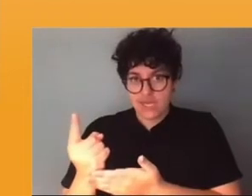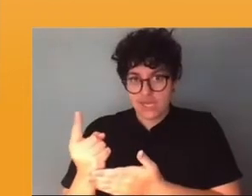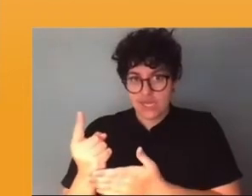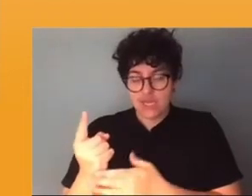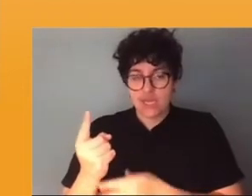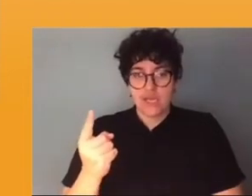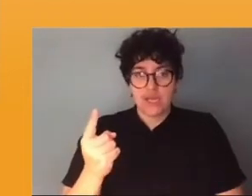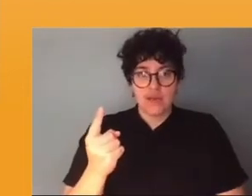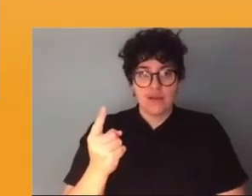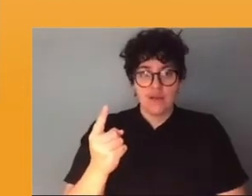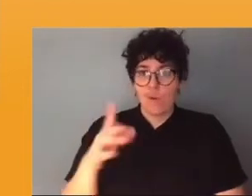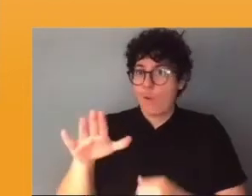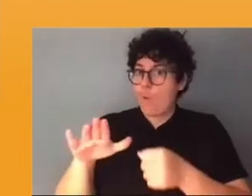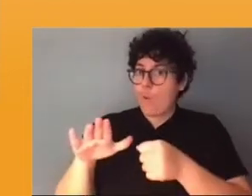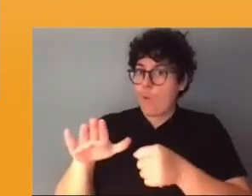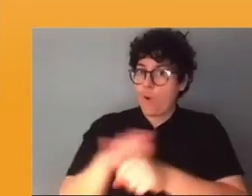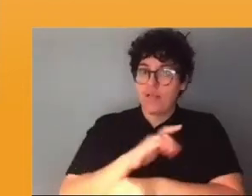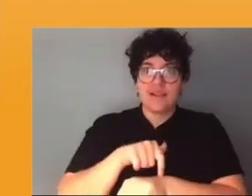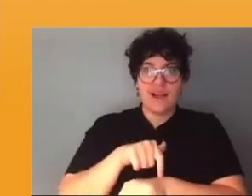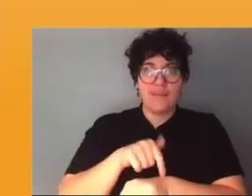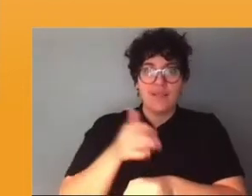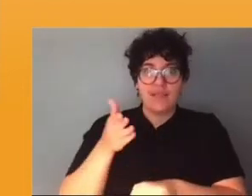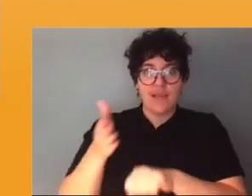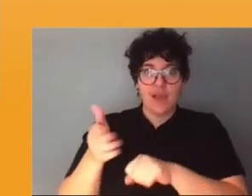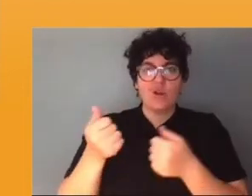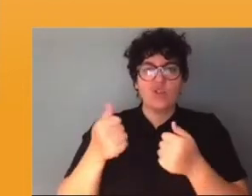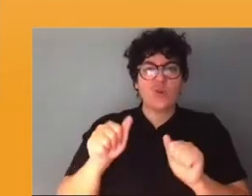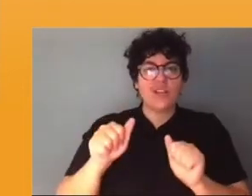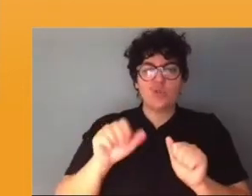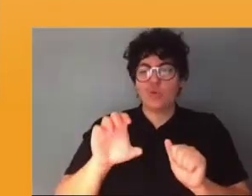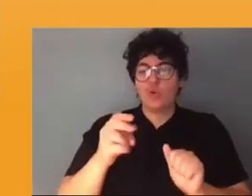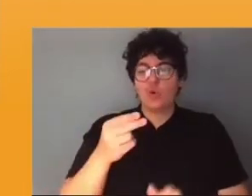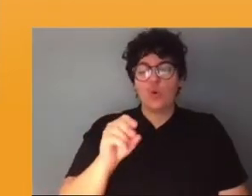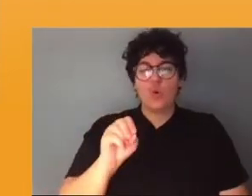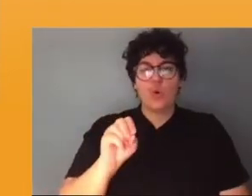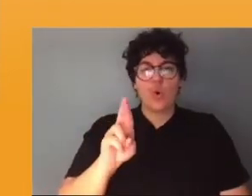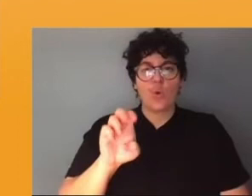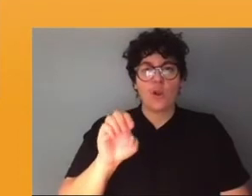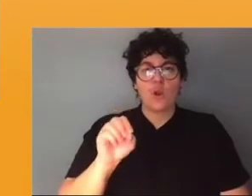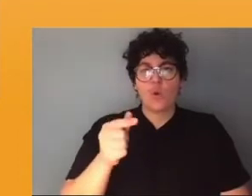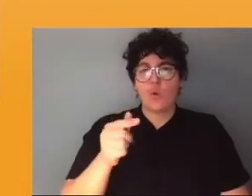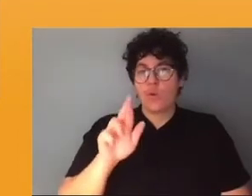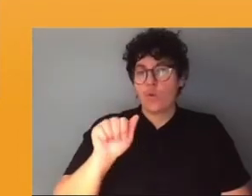Estaba intentando hacer la coreografía de un solo baile.